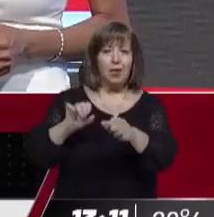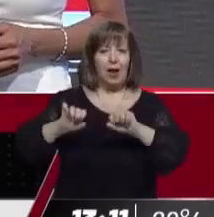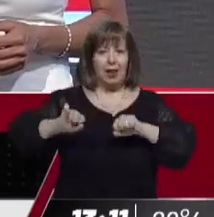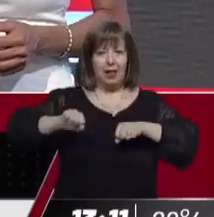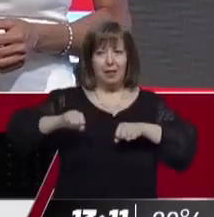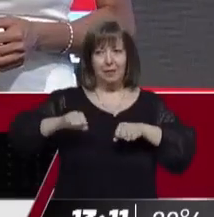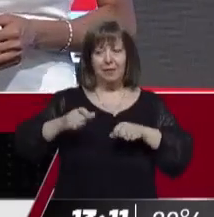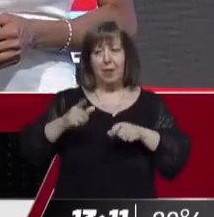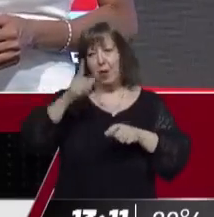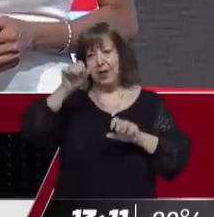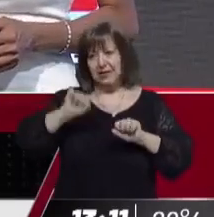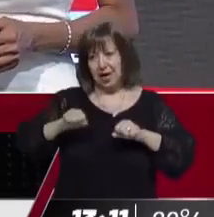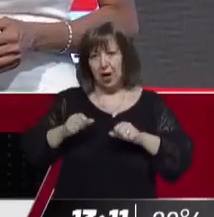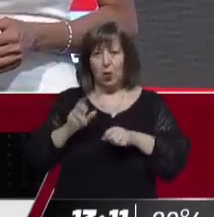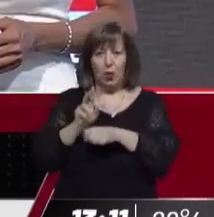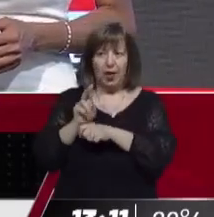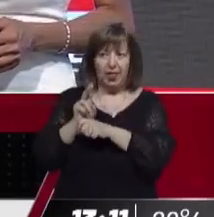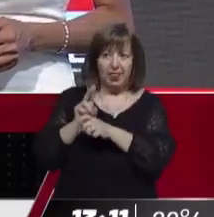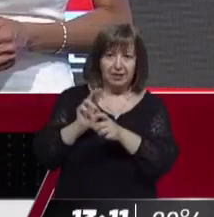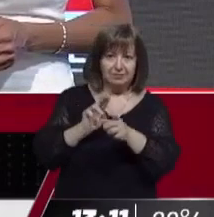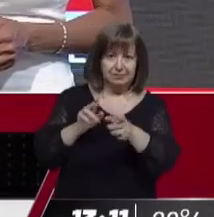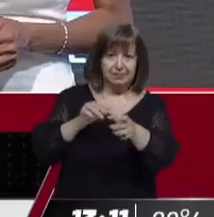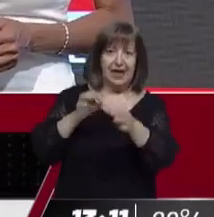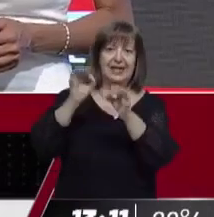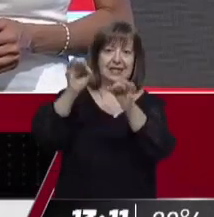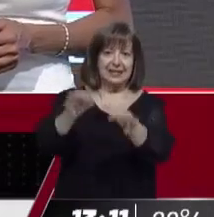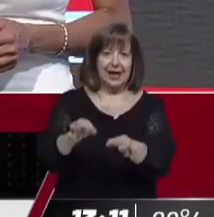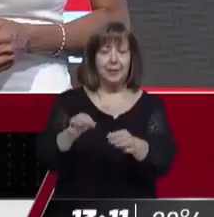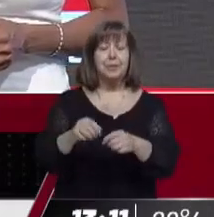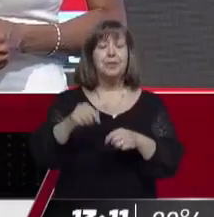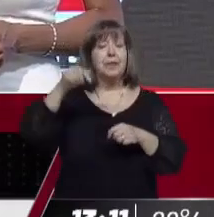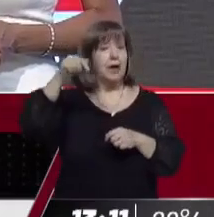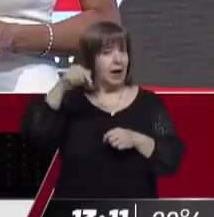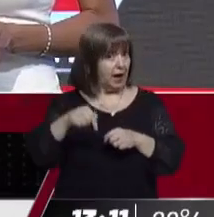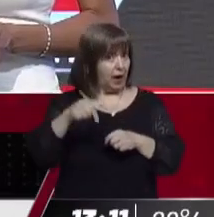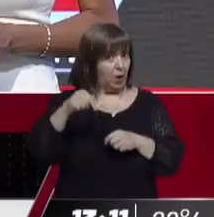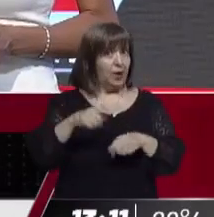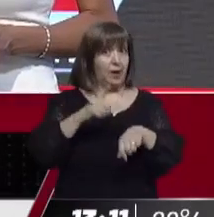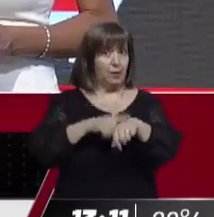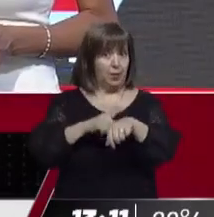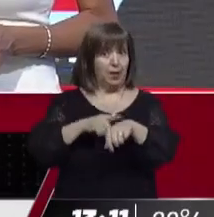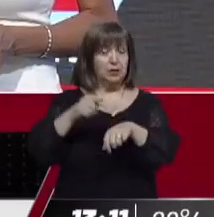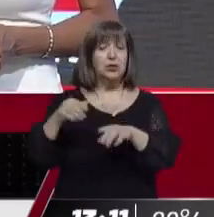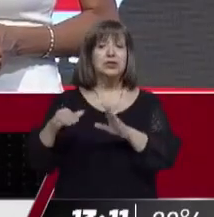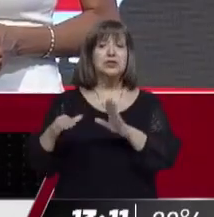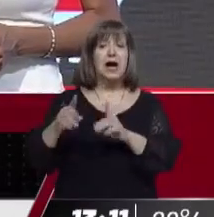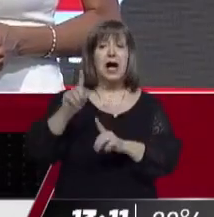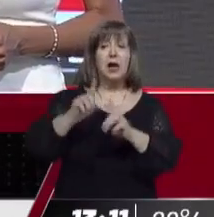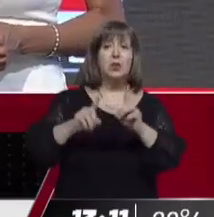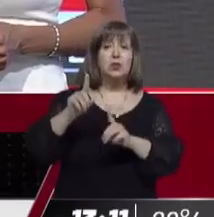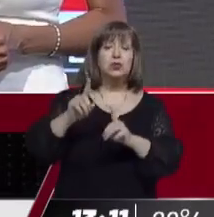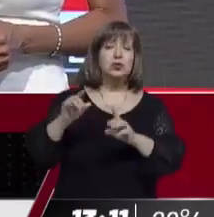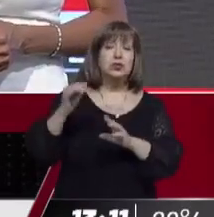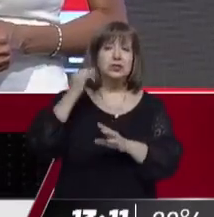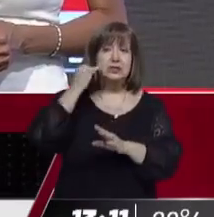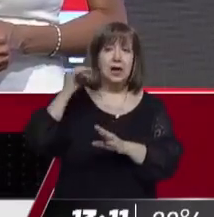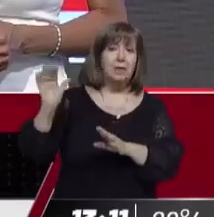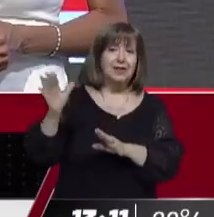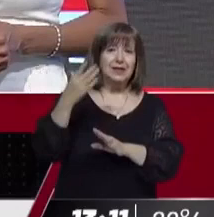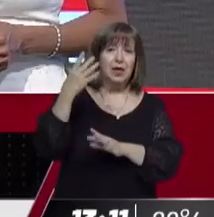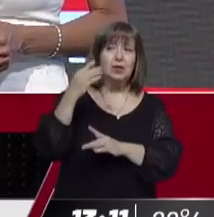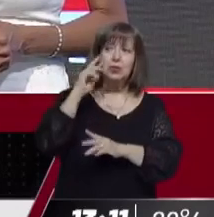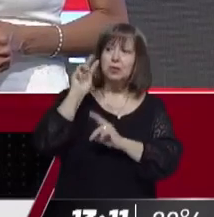Y cumplieron así de esta manera. En estos momentos han pasado algunos con